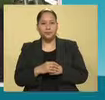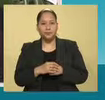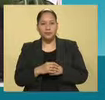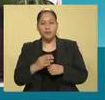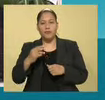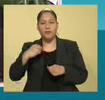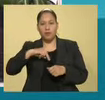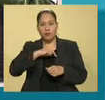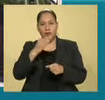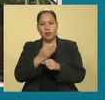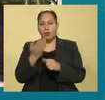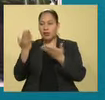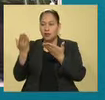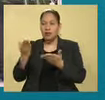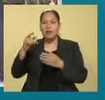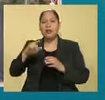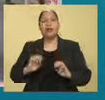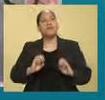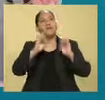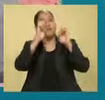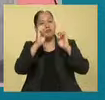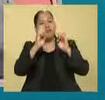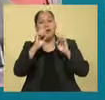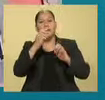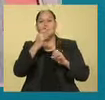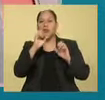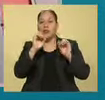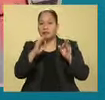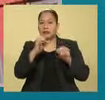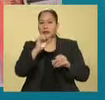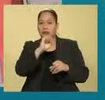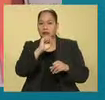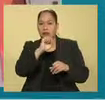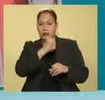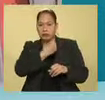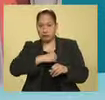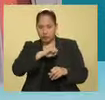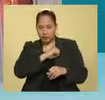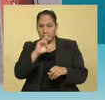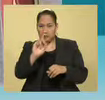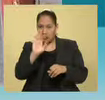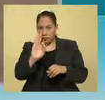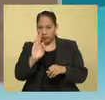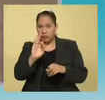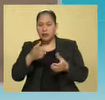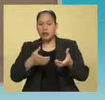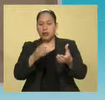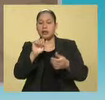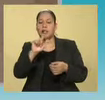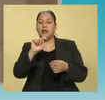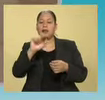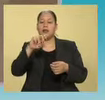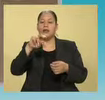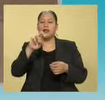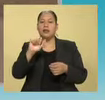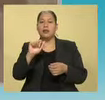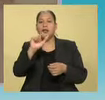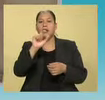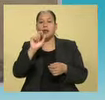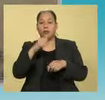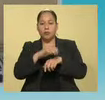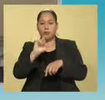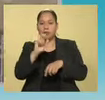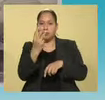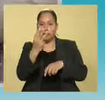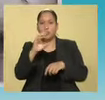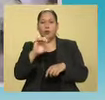Nos encontramos en las instalaciones de la Secretaría de Salud del Distrito Federal en las calles de Altadena número 23 en la